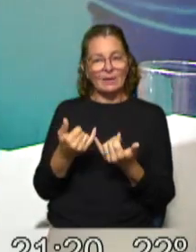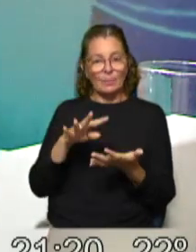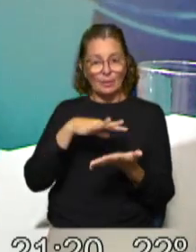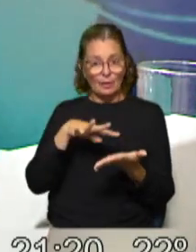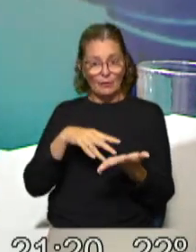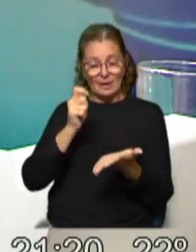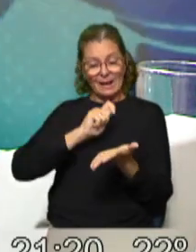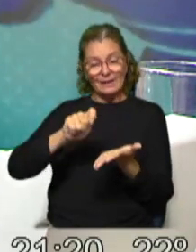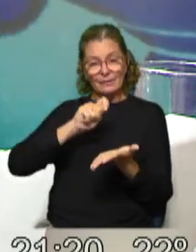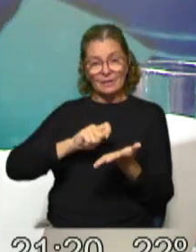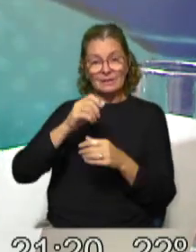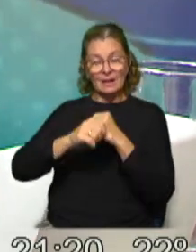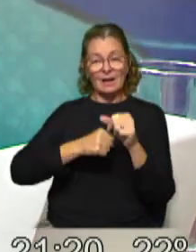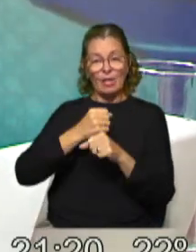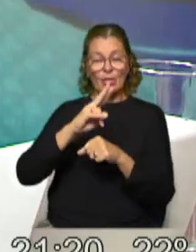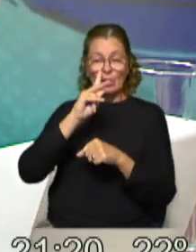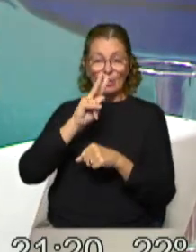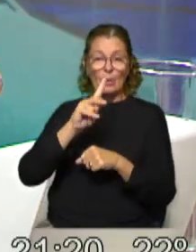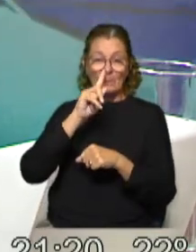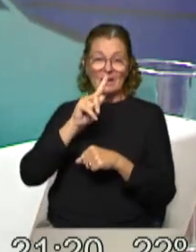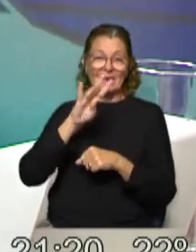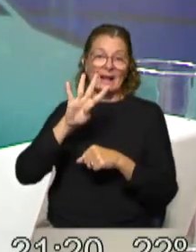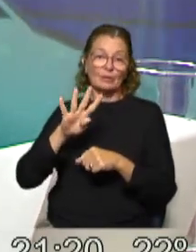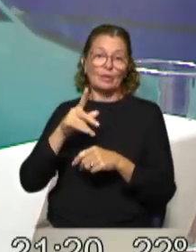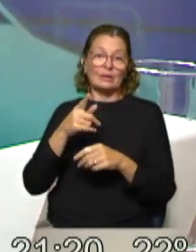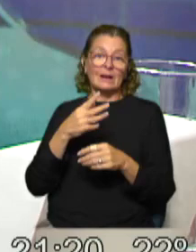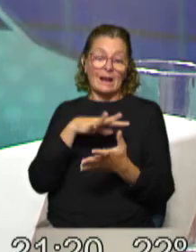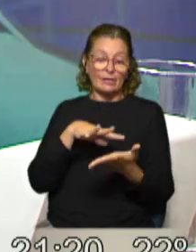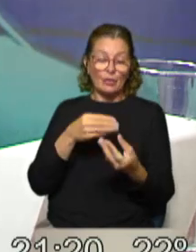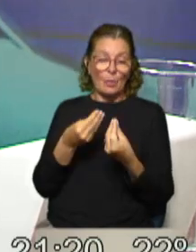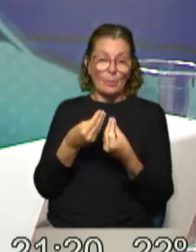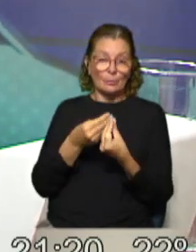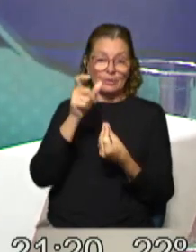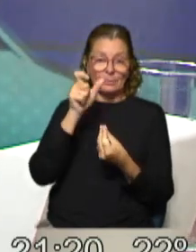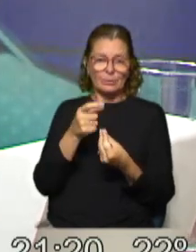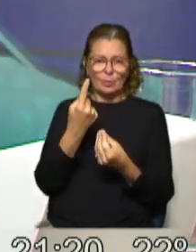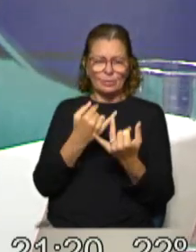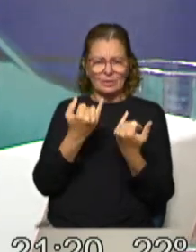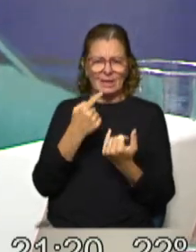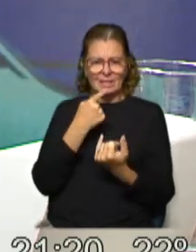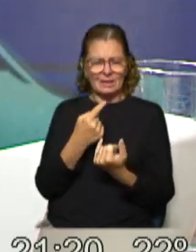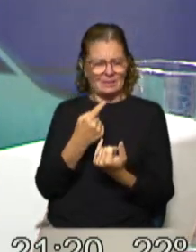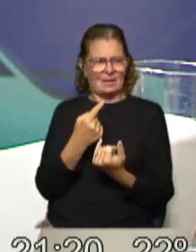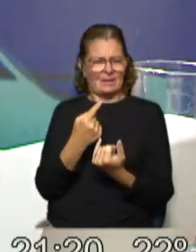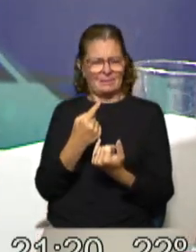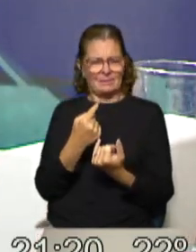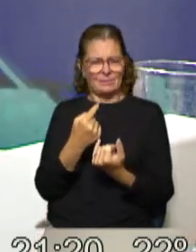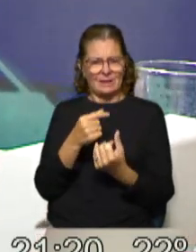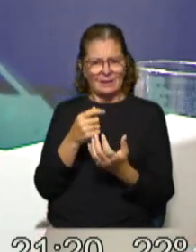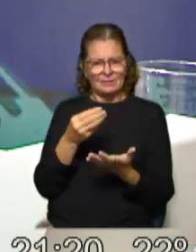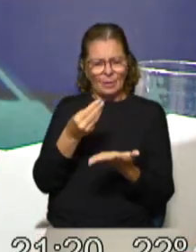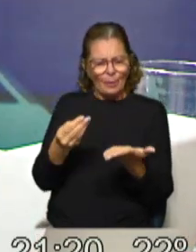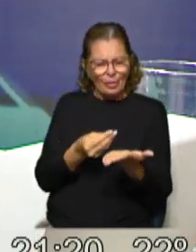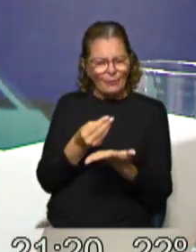que escribiste, que salió en 2014, que la leyó mucha gente, así. Y un día dijiste, ¿a vos se te ocurrió hacer la novela gráfica?